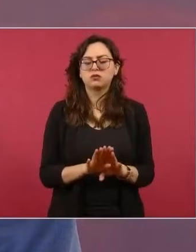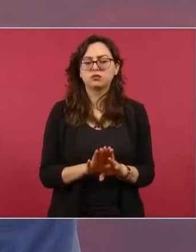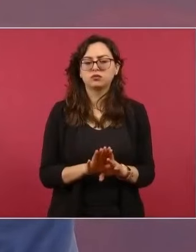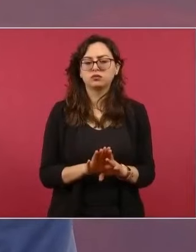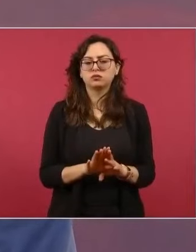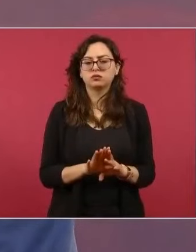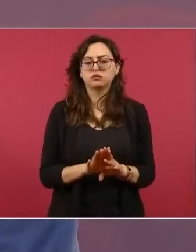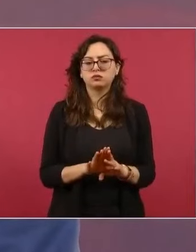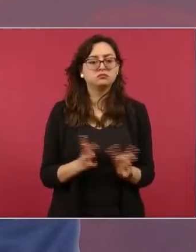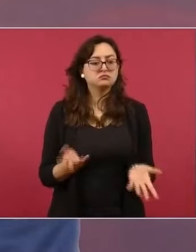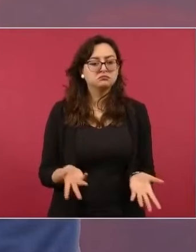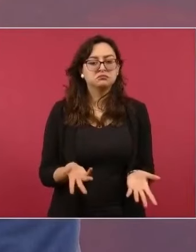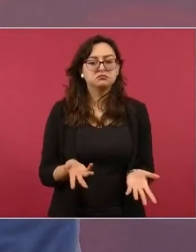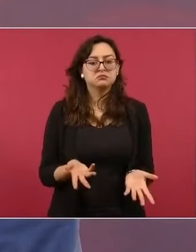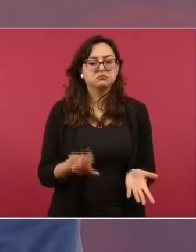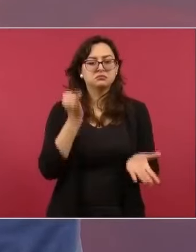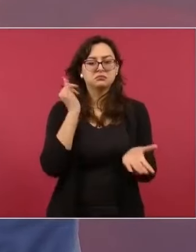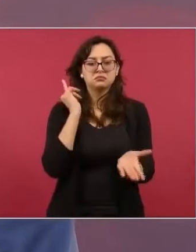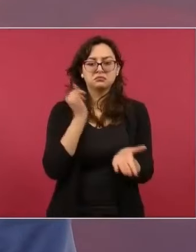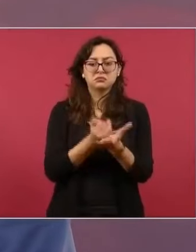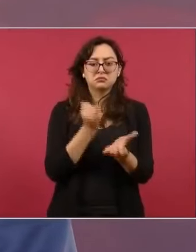sin cobrarles